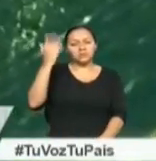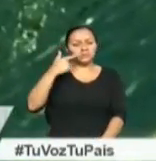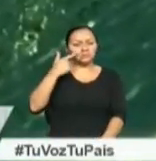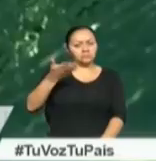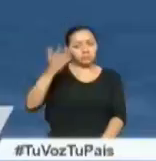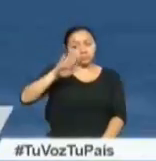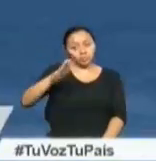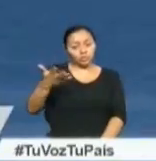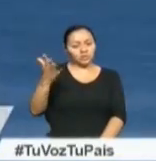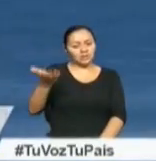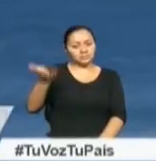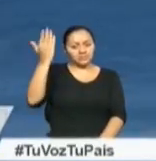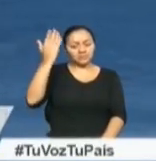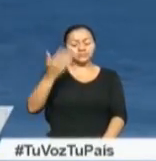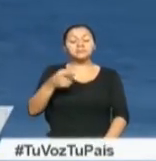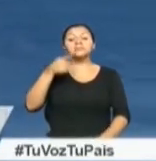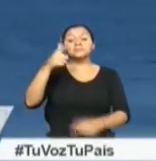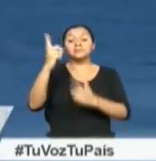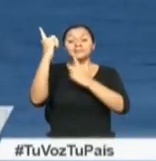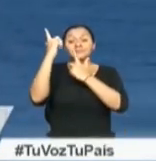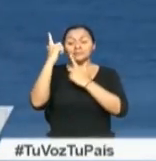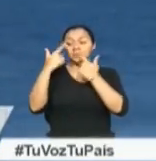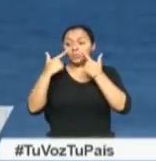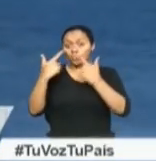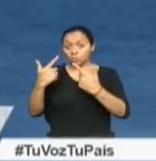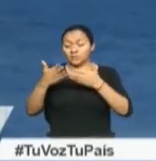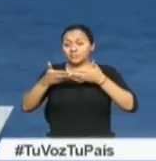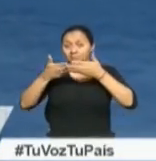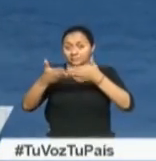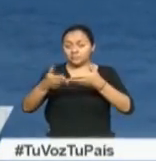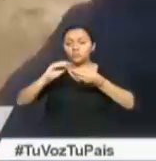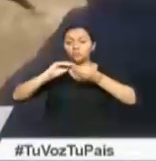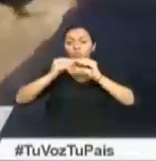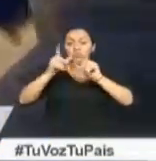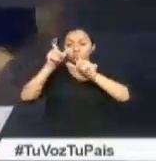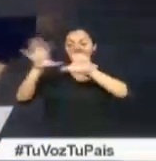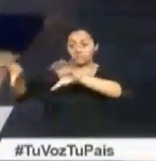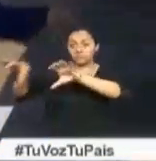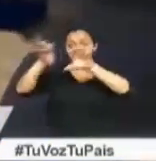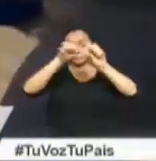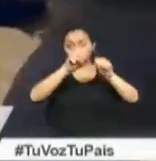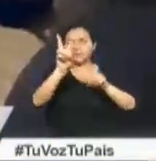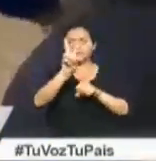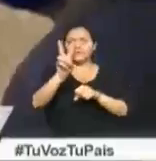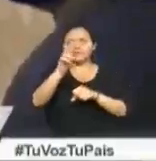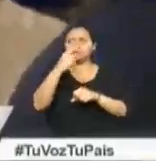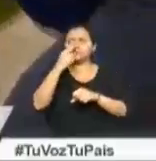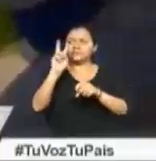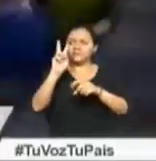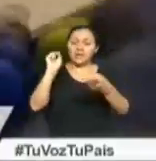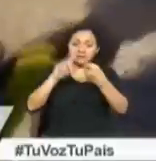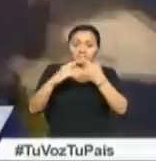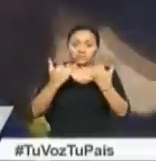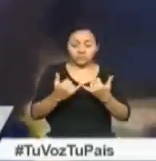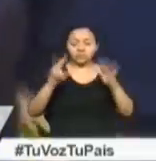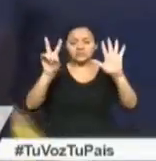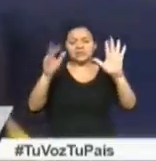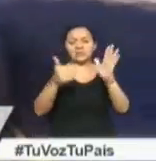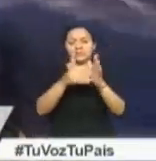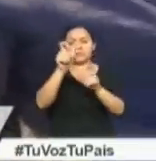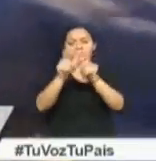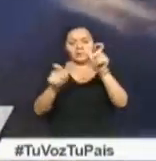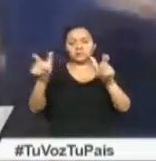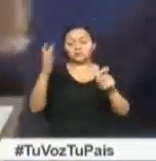aumentar. Según los guardacostas italianos, el número de personas rescatadas desde el viernes se acerca a 7,000, una cifra que aumentará ya